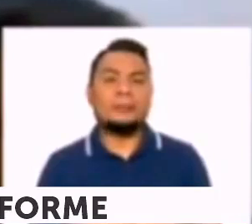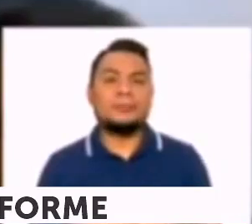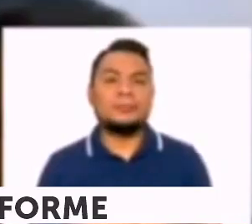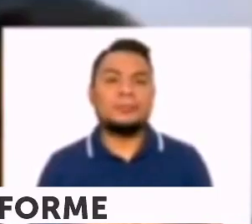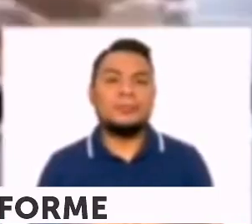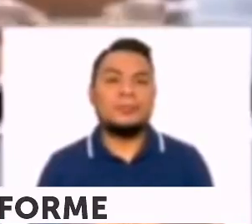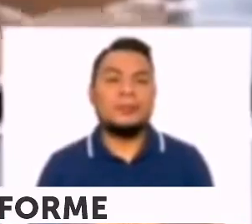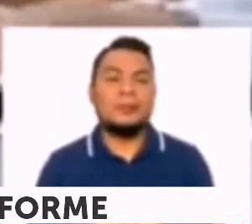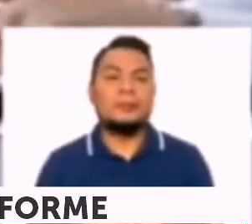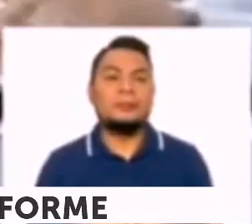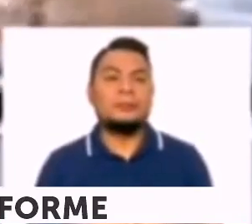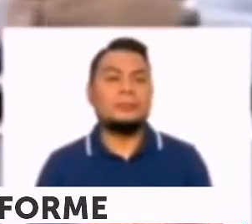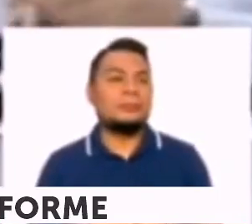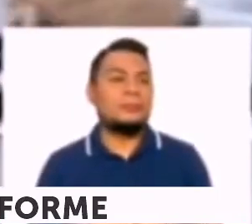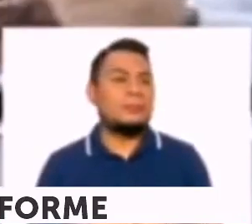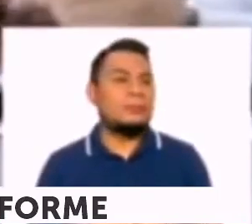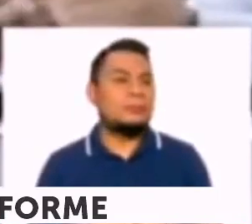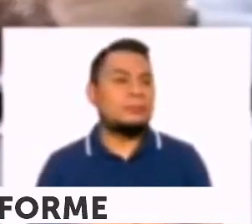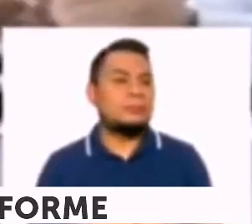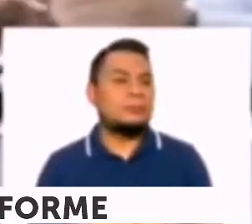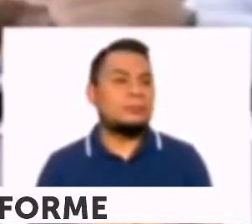tiene